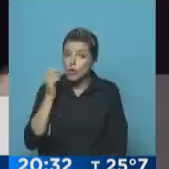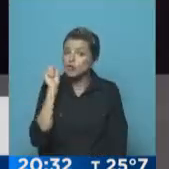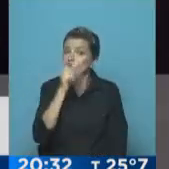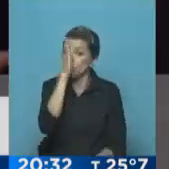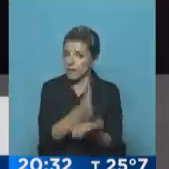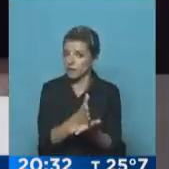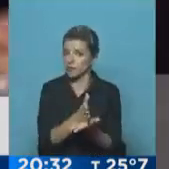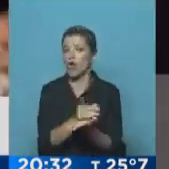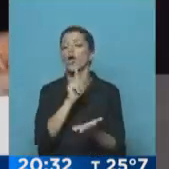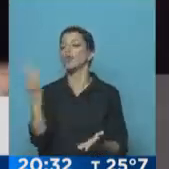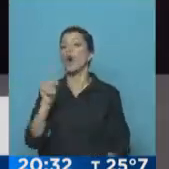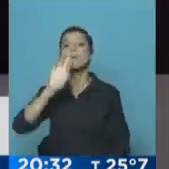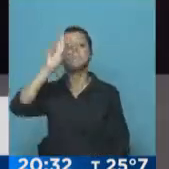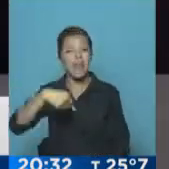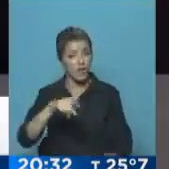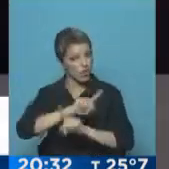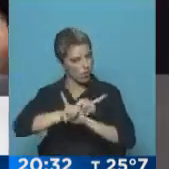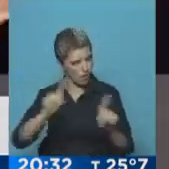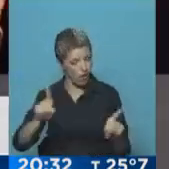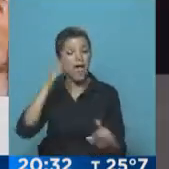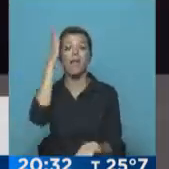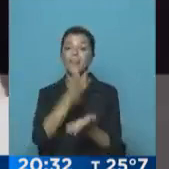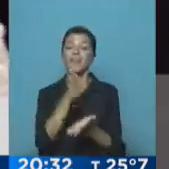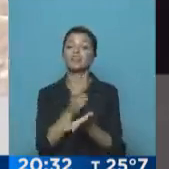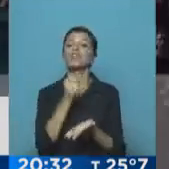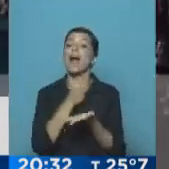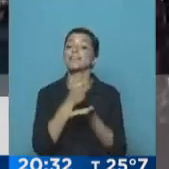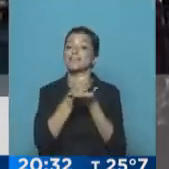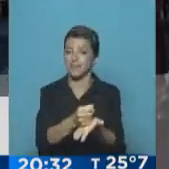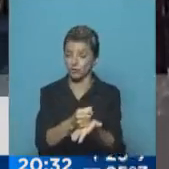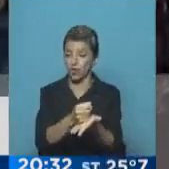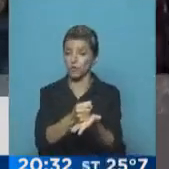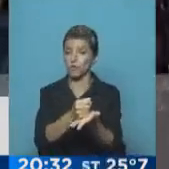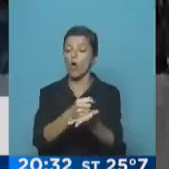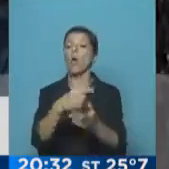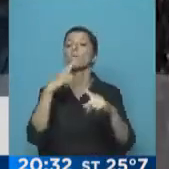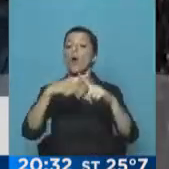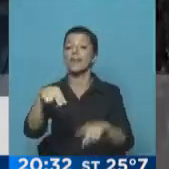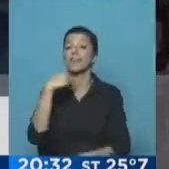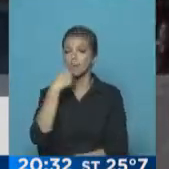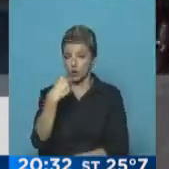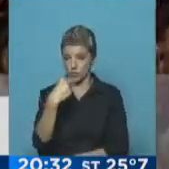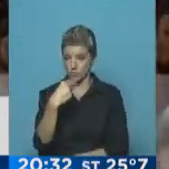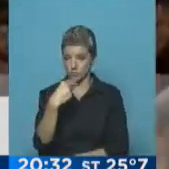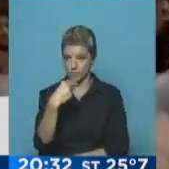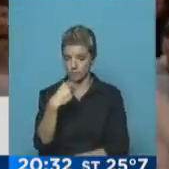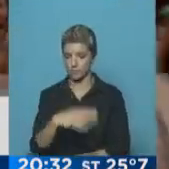no el plan, el derecho de la asignación universal por hijo,